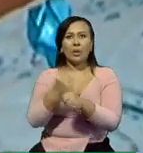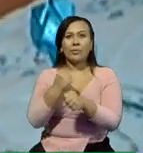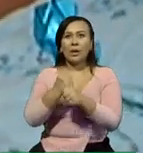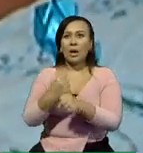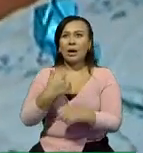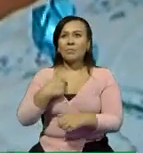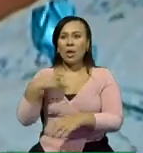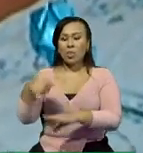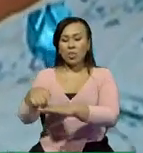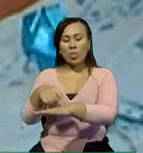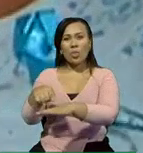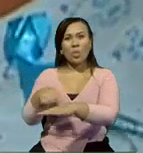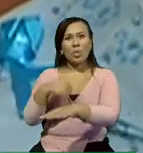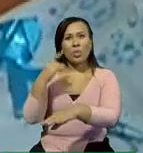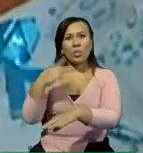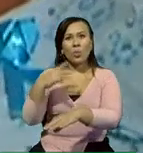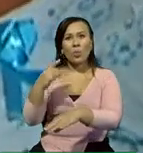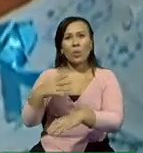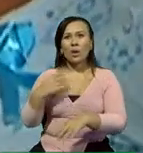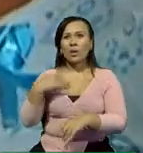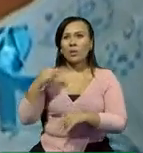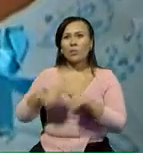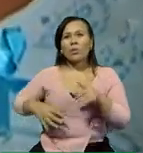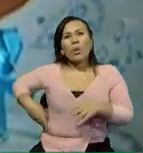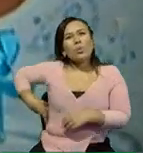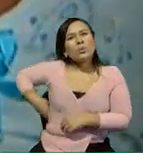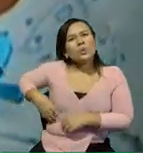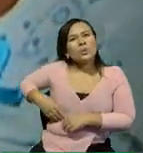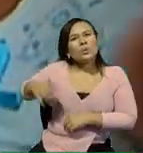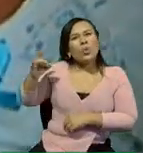tengo, dolores en la cintura,